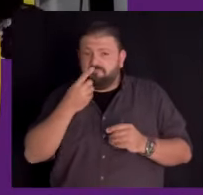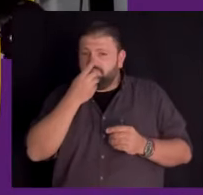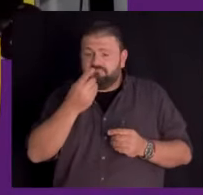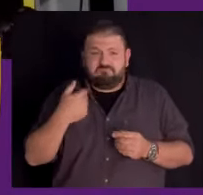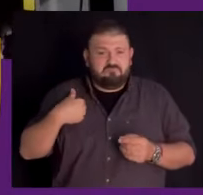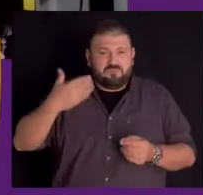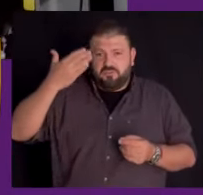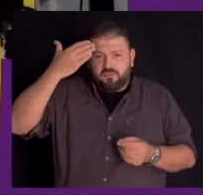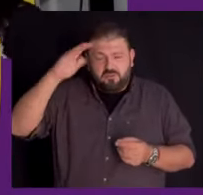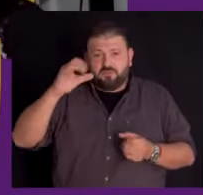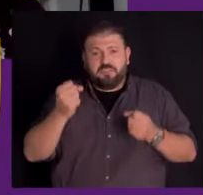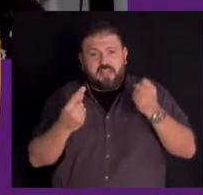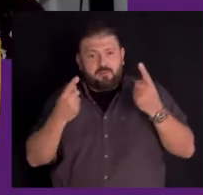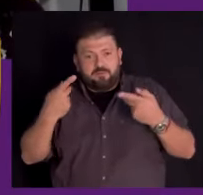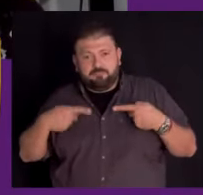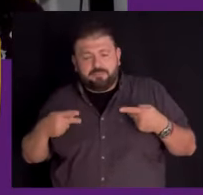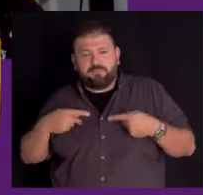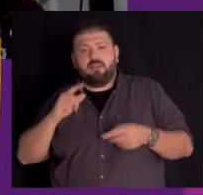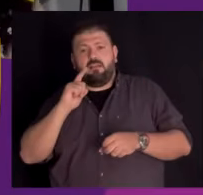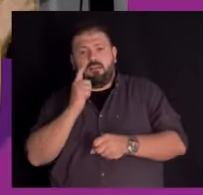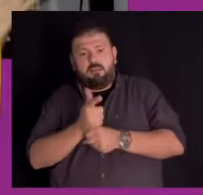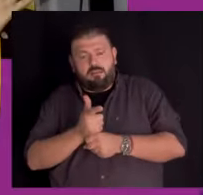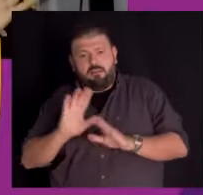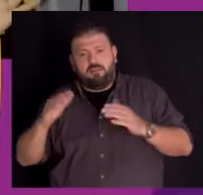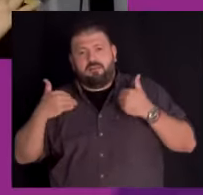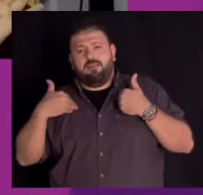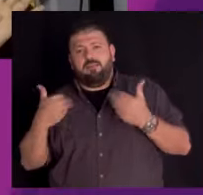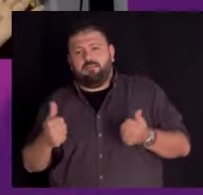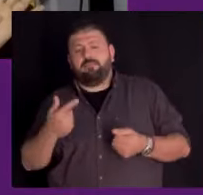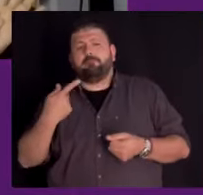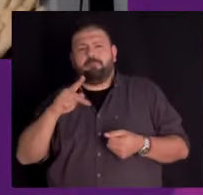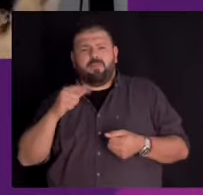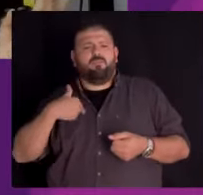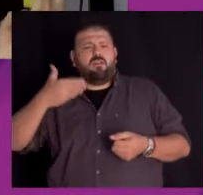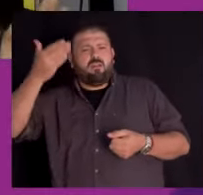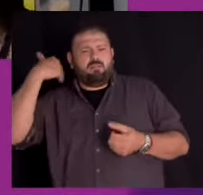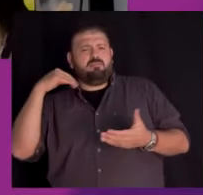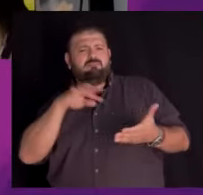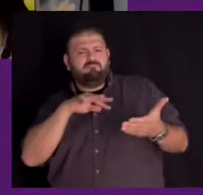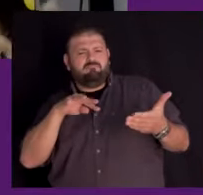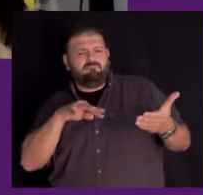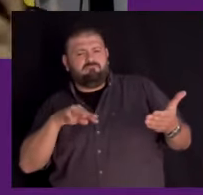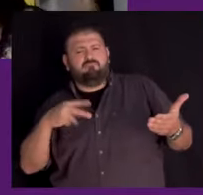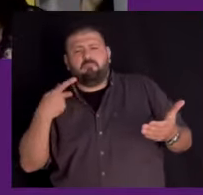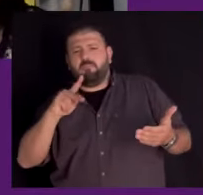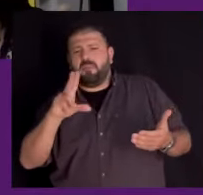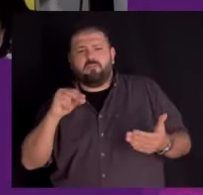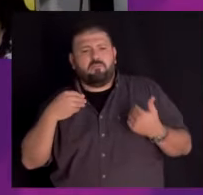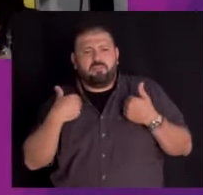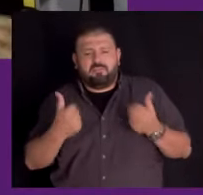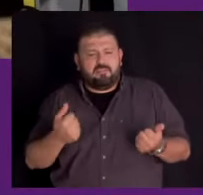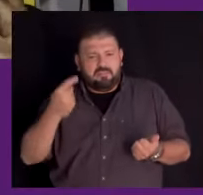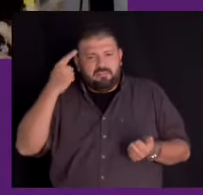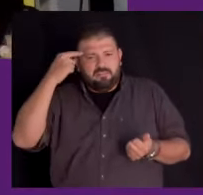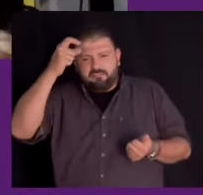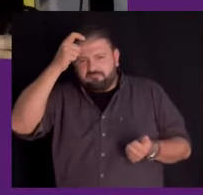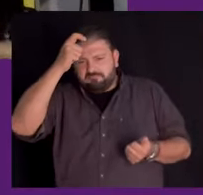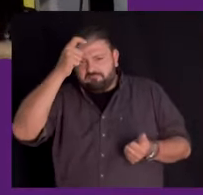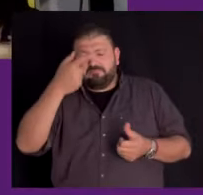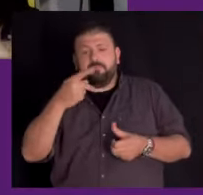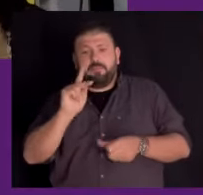no sabía, no los ubicaba, los había leído en mi producto, yo sí sabía qué era, pero no tenía la